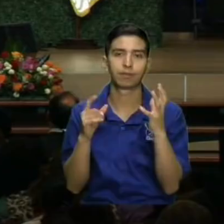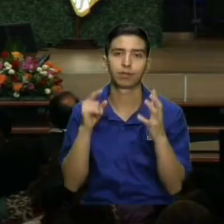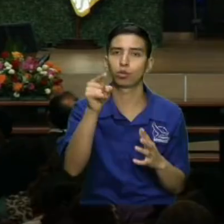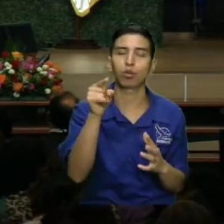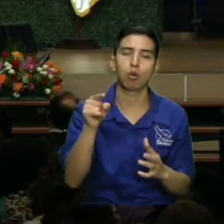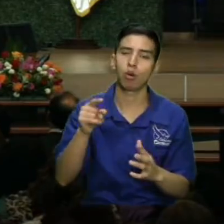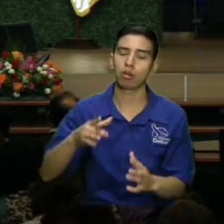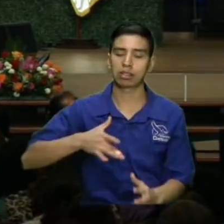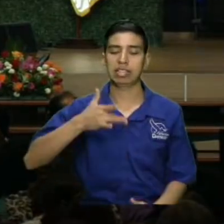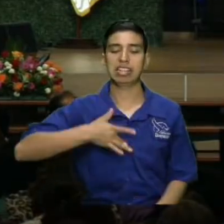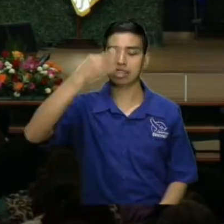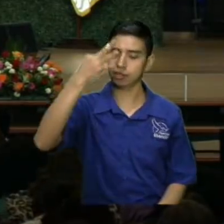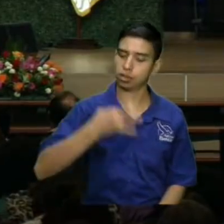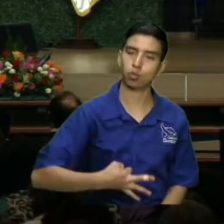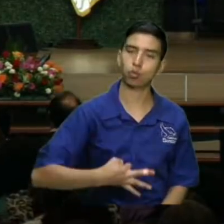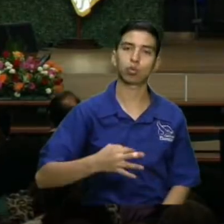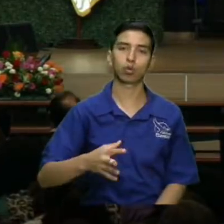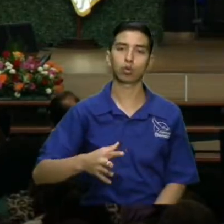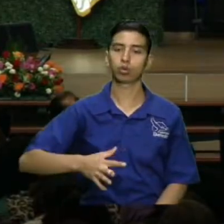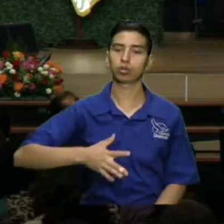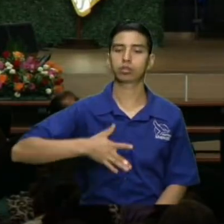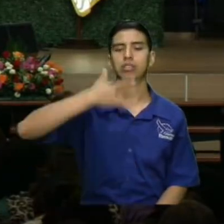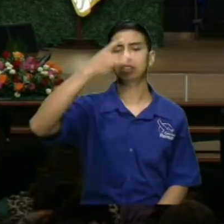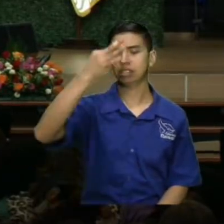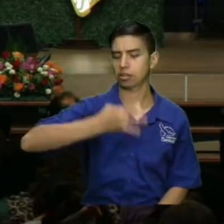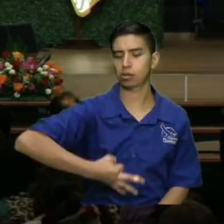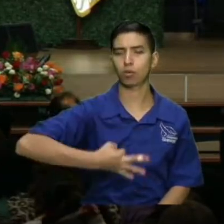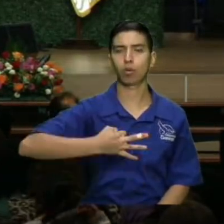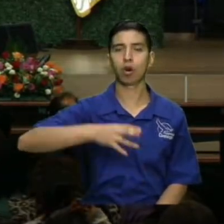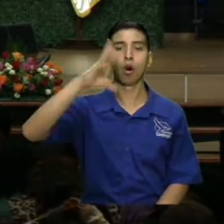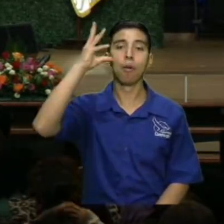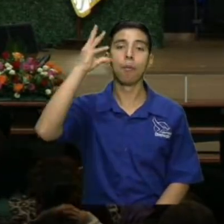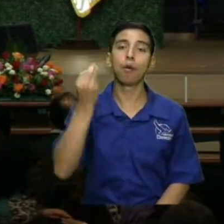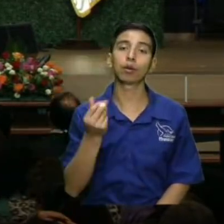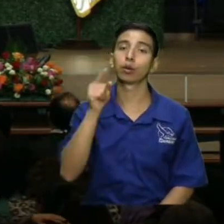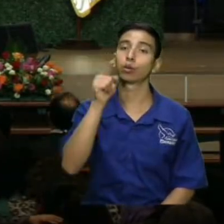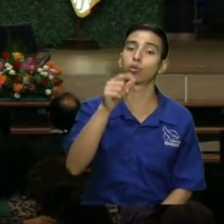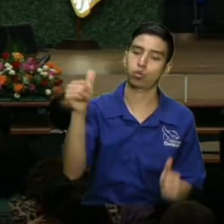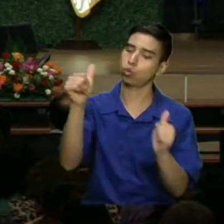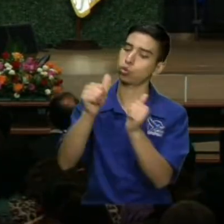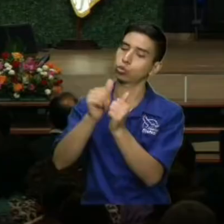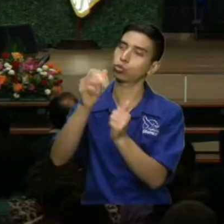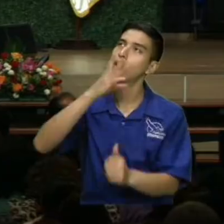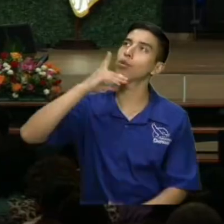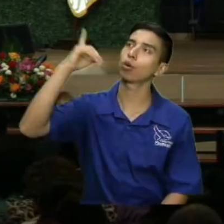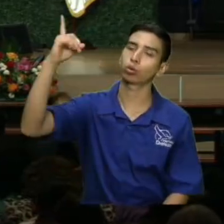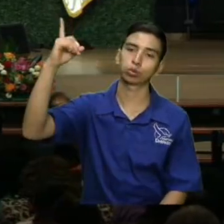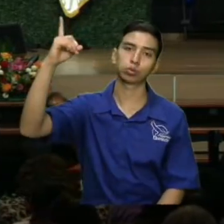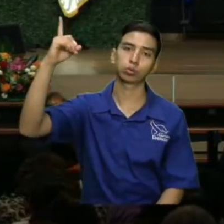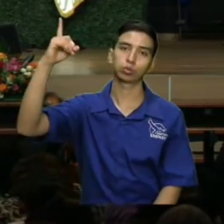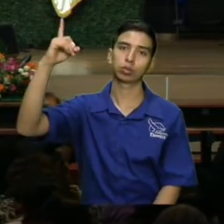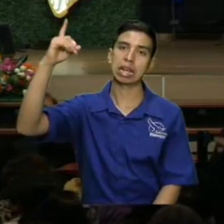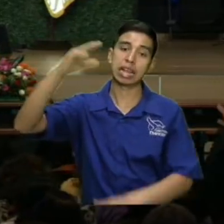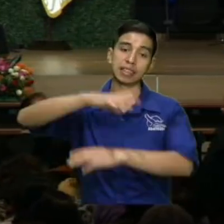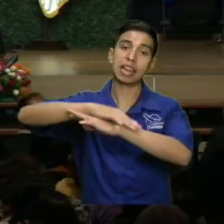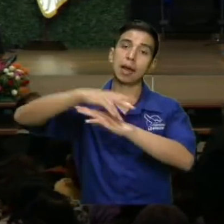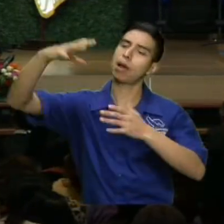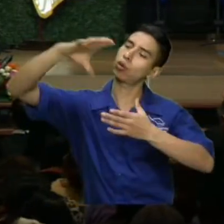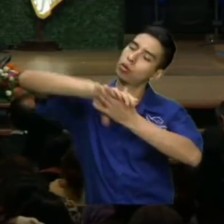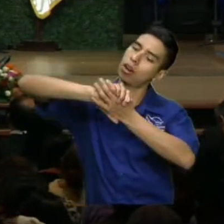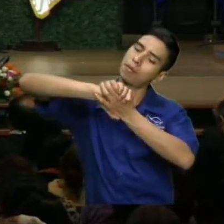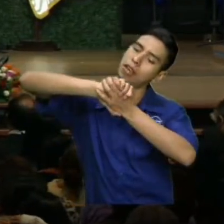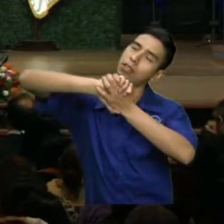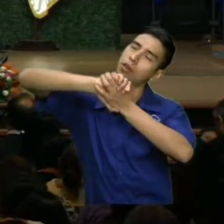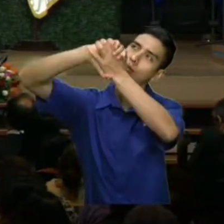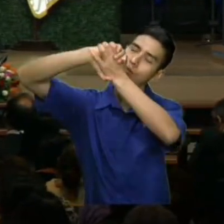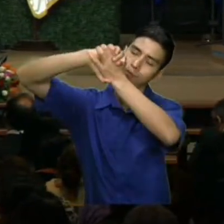a llegar a puerto seguro. Porque vas de la mano de tu papá. El